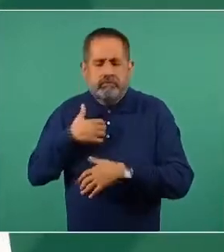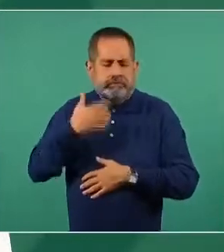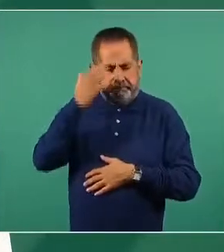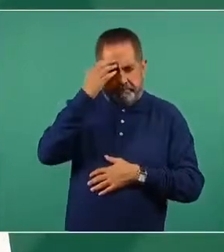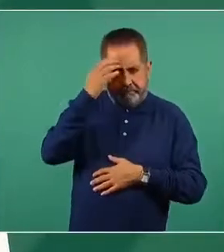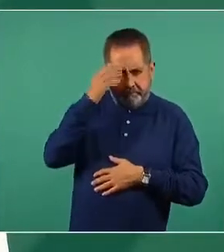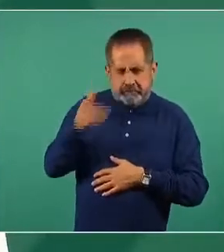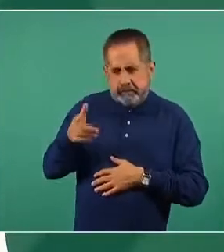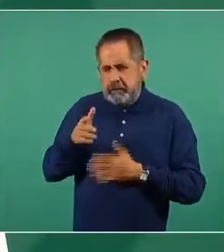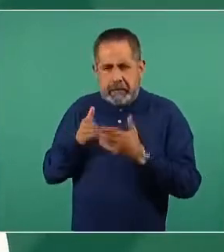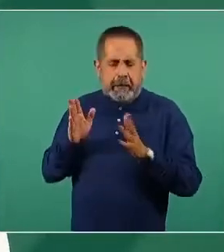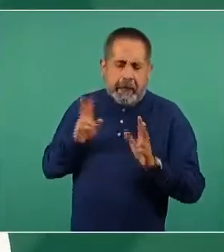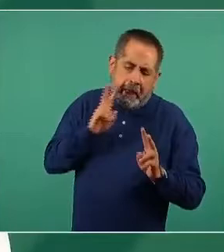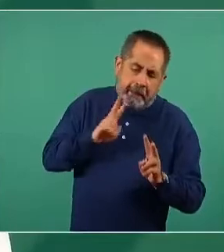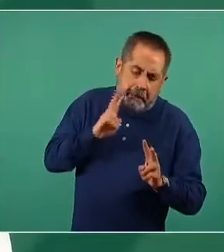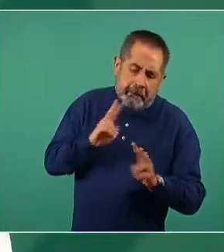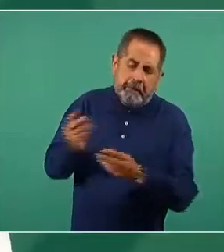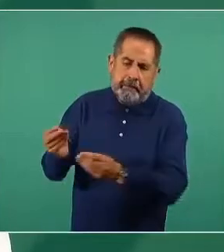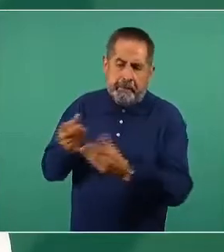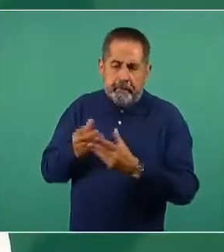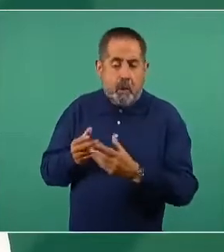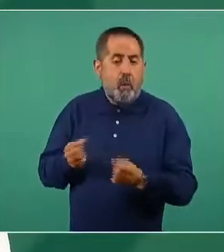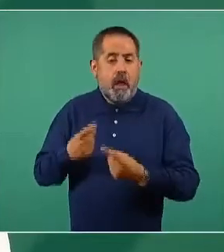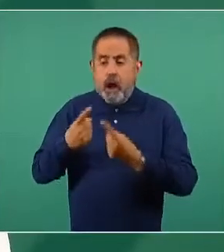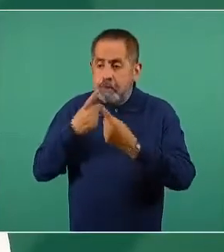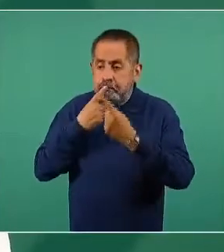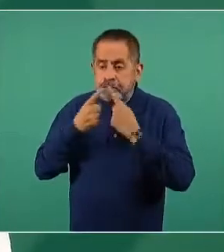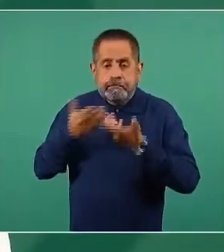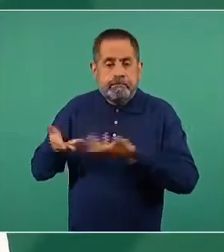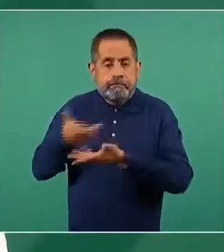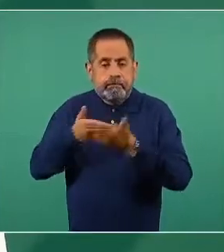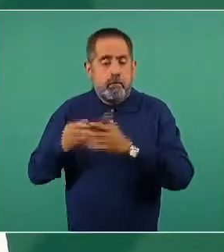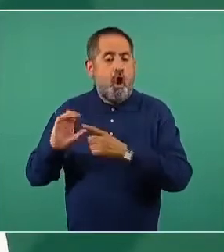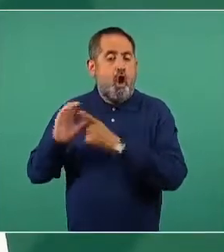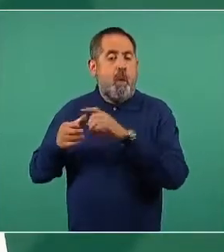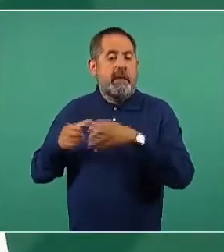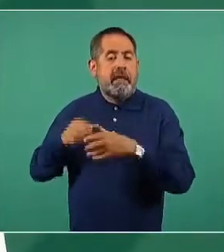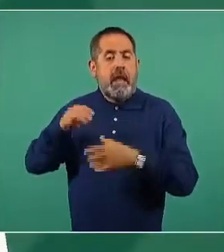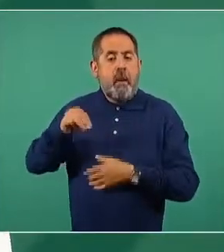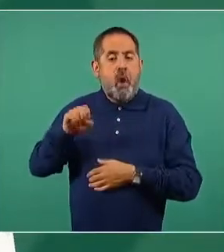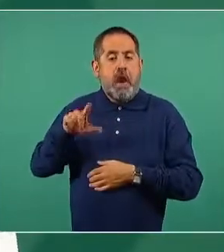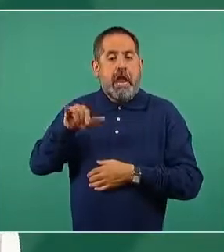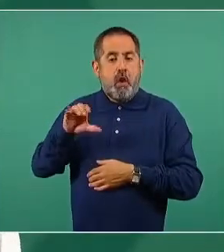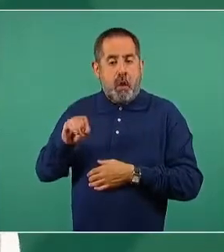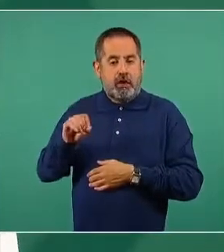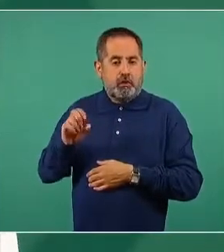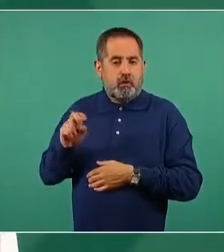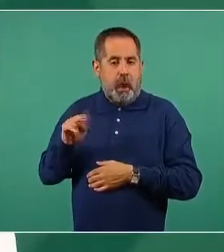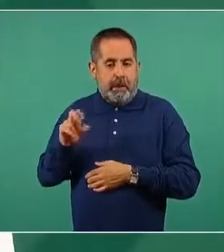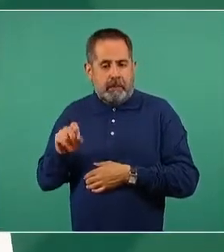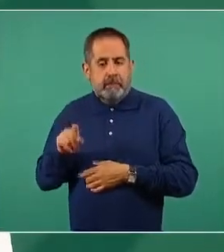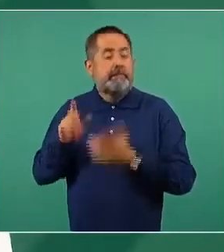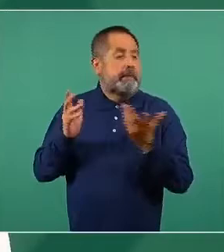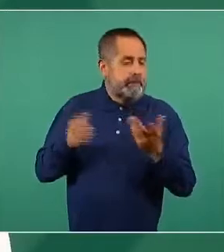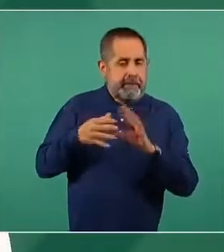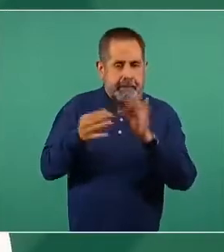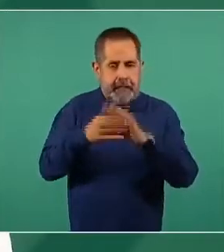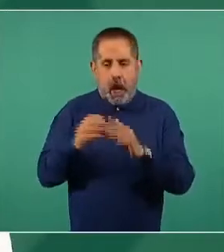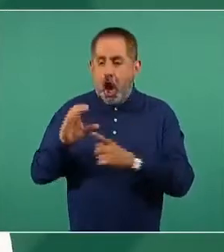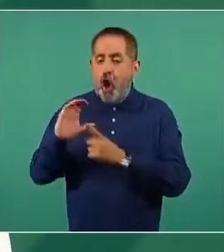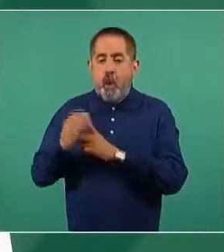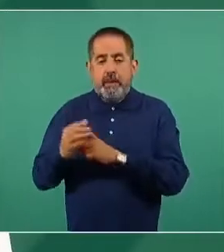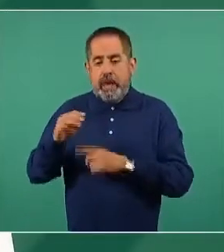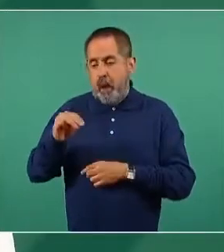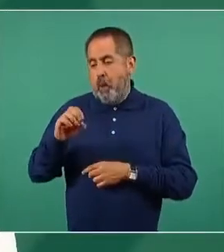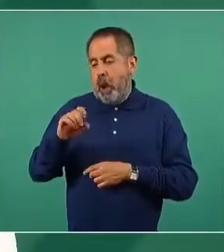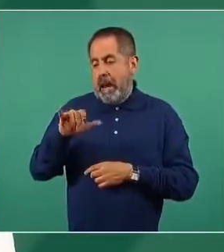conocíamos ya en términos generales, las deliberaciones del Comité de Moléculas Nuevas. Aquí explico para el público, el Comité de Moléculas Nuevas